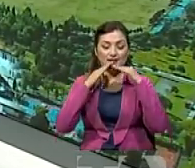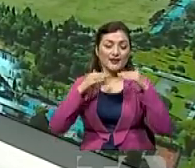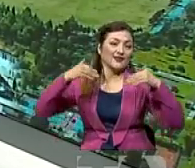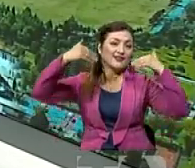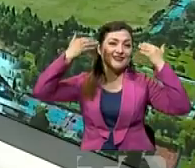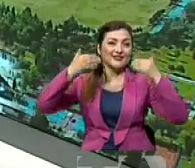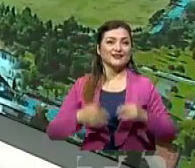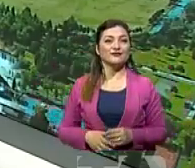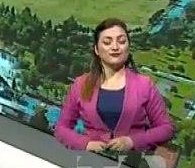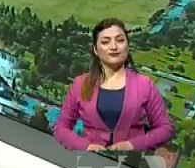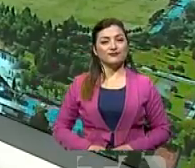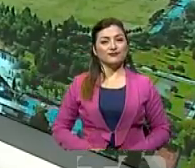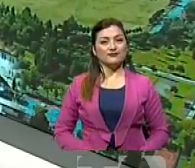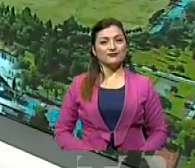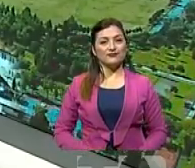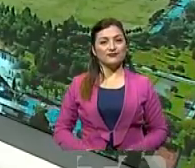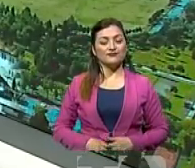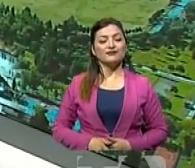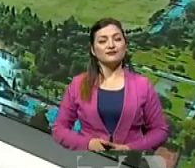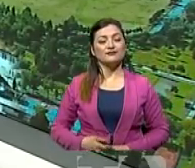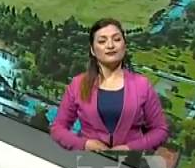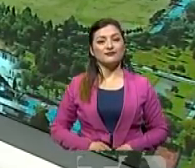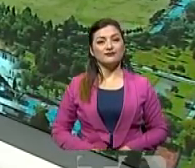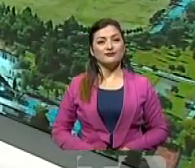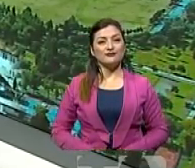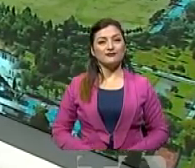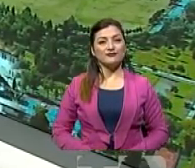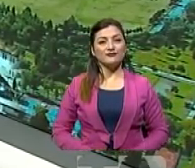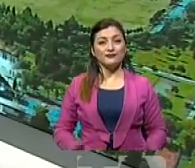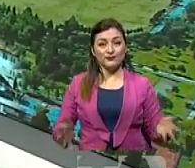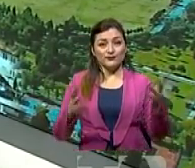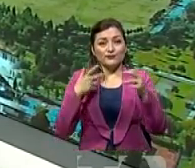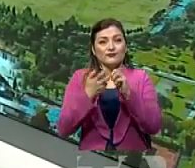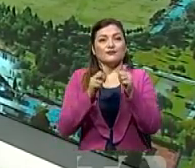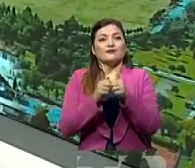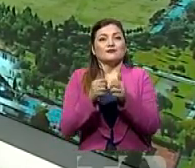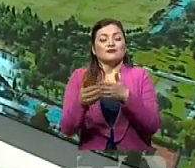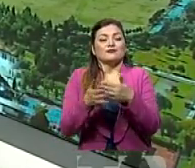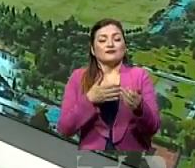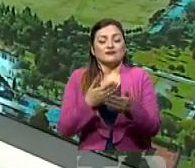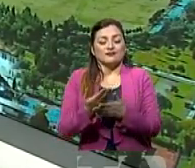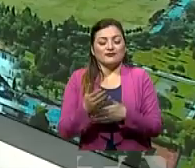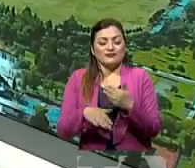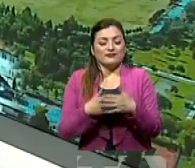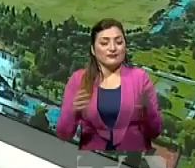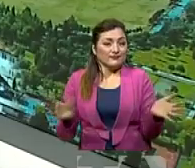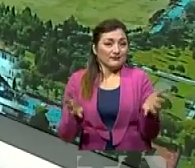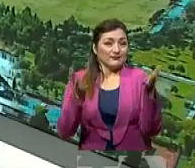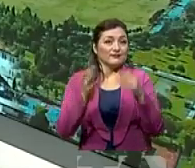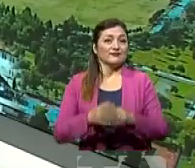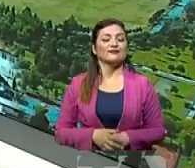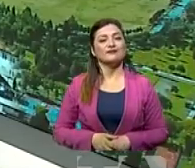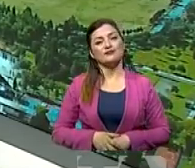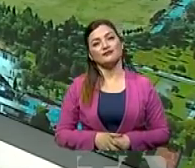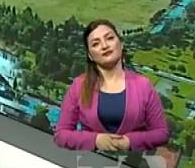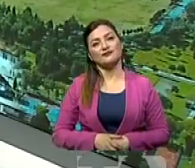sonrisa, levántese con mucho ánimo, ya lo decías tú, Helen, pese a todas las adversidades, hay que ponerle buen ánimo, a dejar la